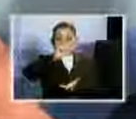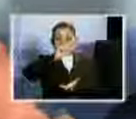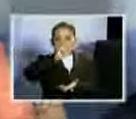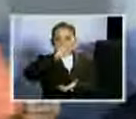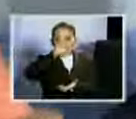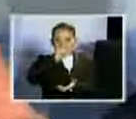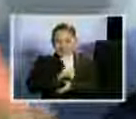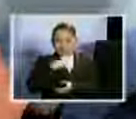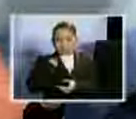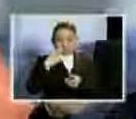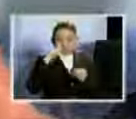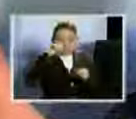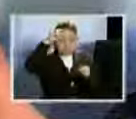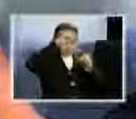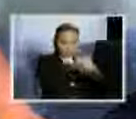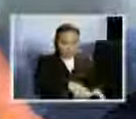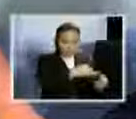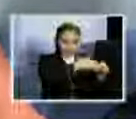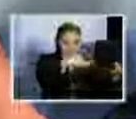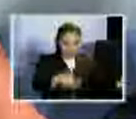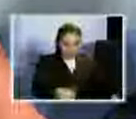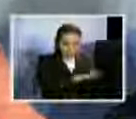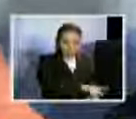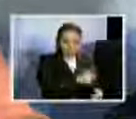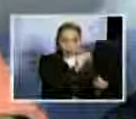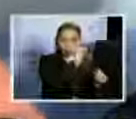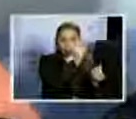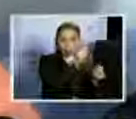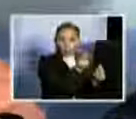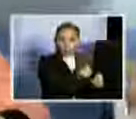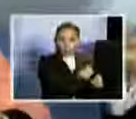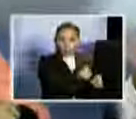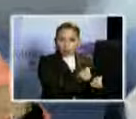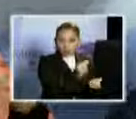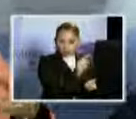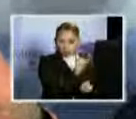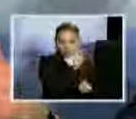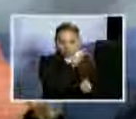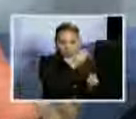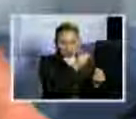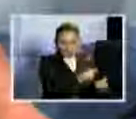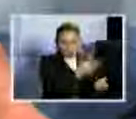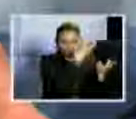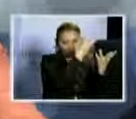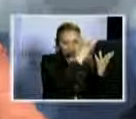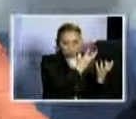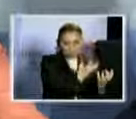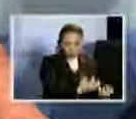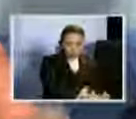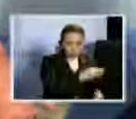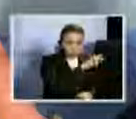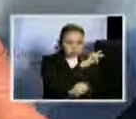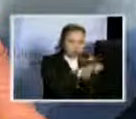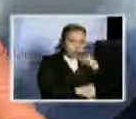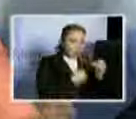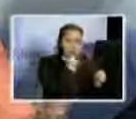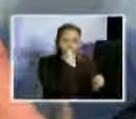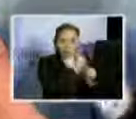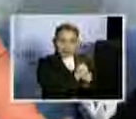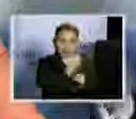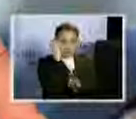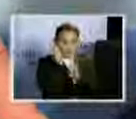todo. Estas cayeron en la tierra estaba húmeda. Como la tierra estaba húmeda, las absorbió. Todos los años